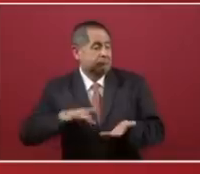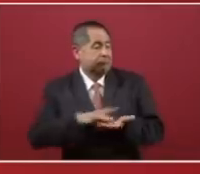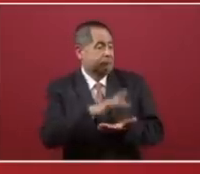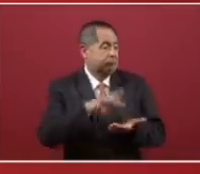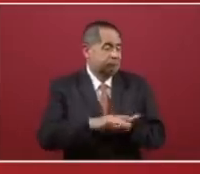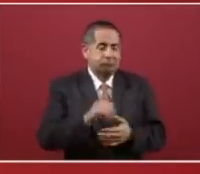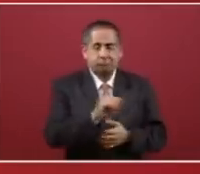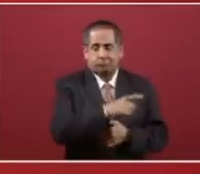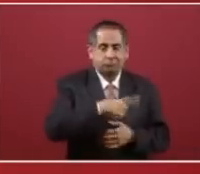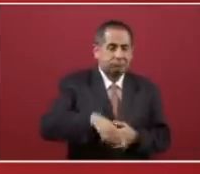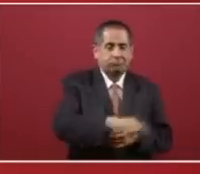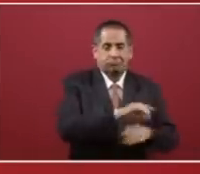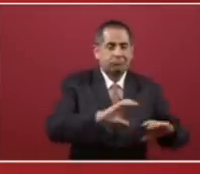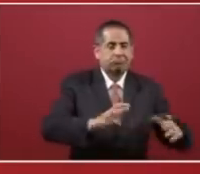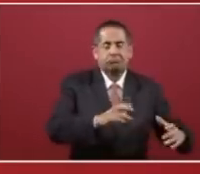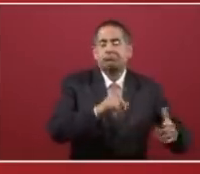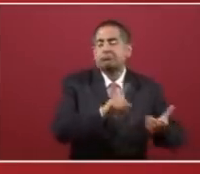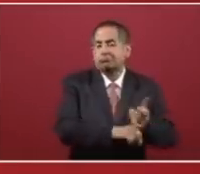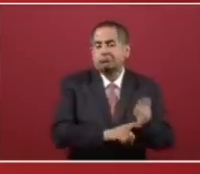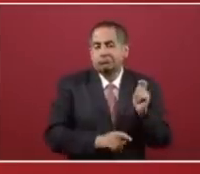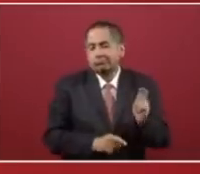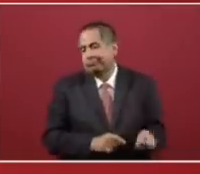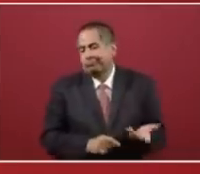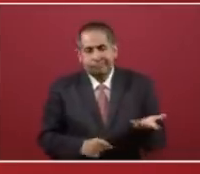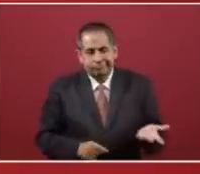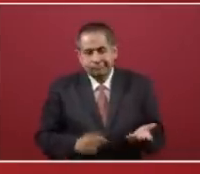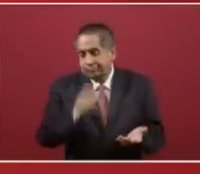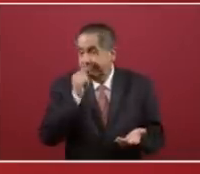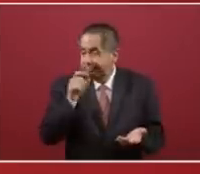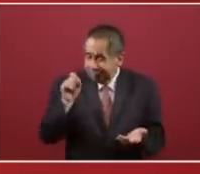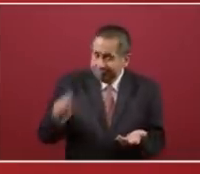repito de la policía